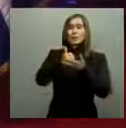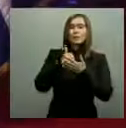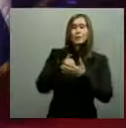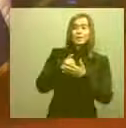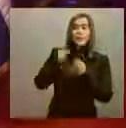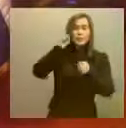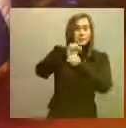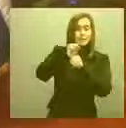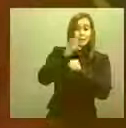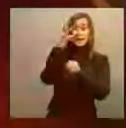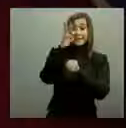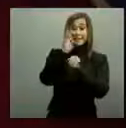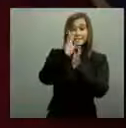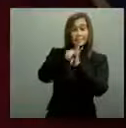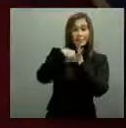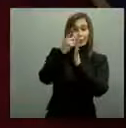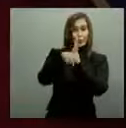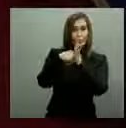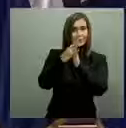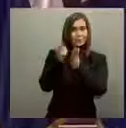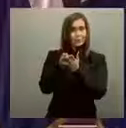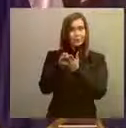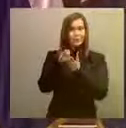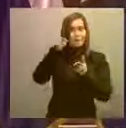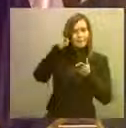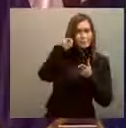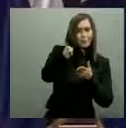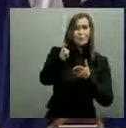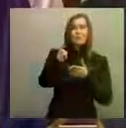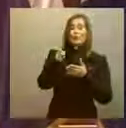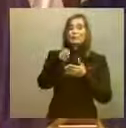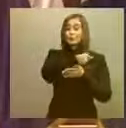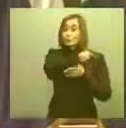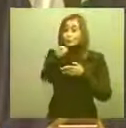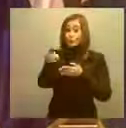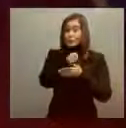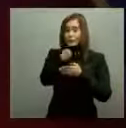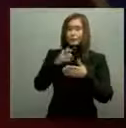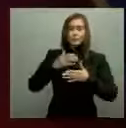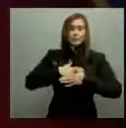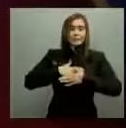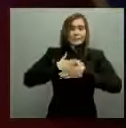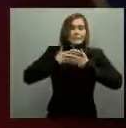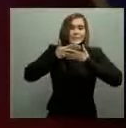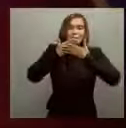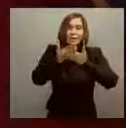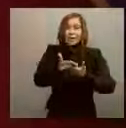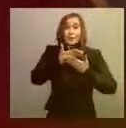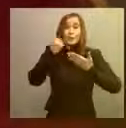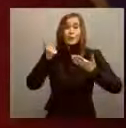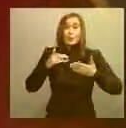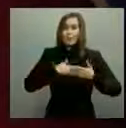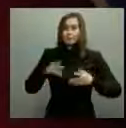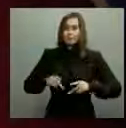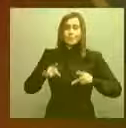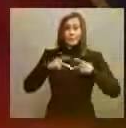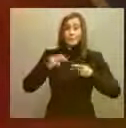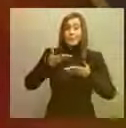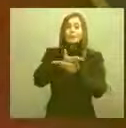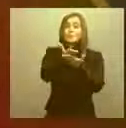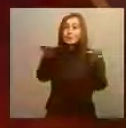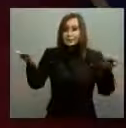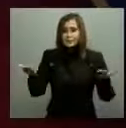horas diarias y los 7 días de la semana, porque ustedes son a quienes estoy entregando lo mejor de mi vida, a